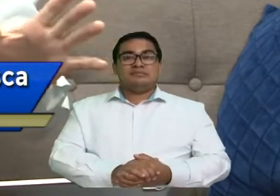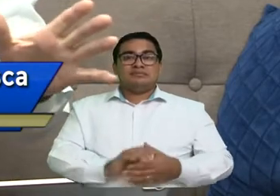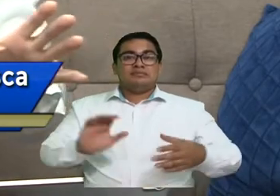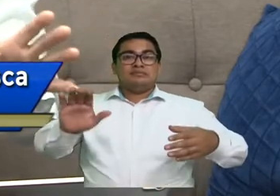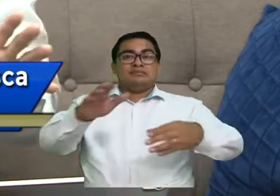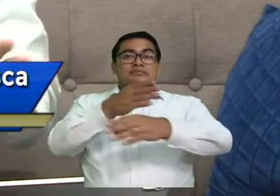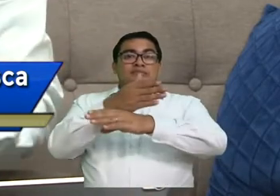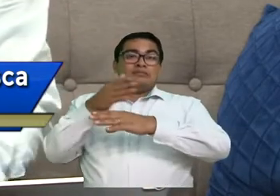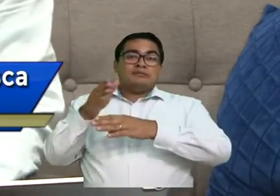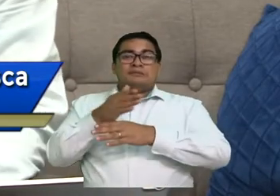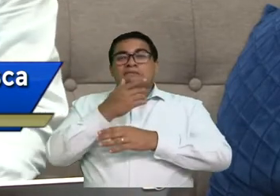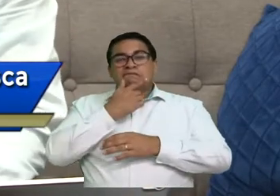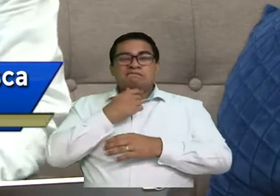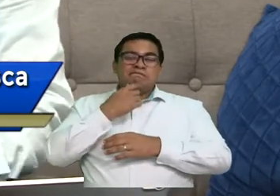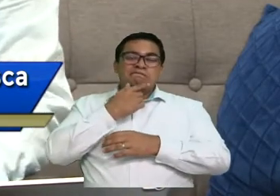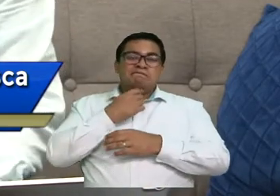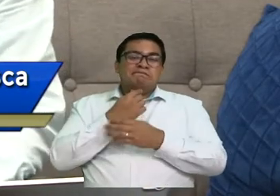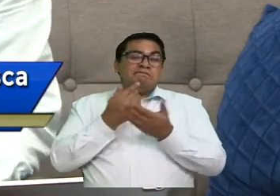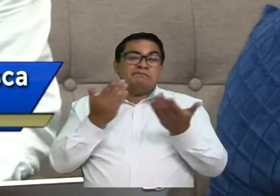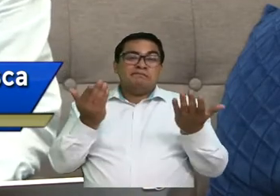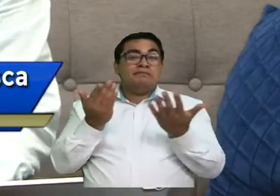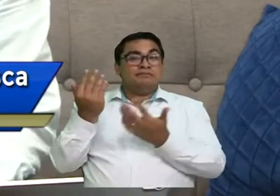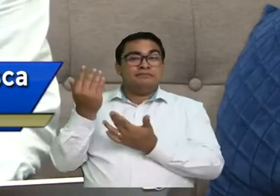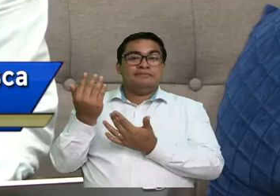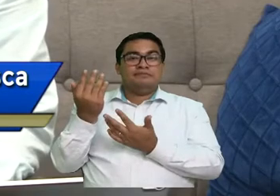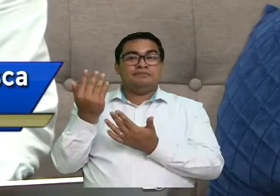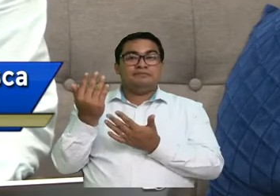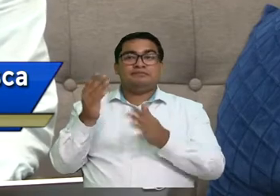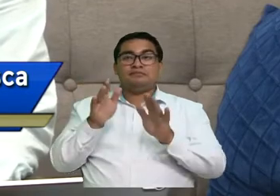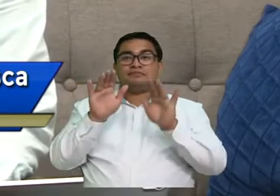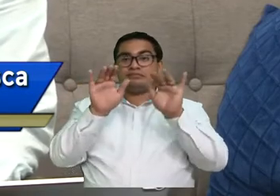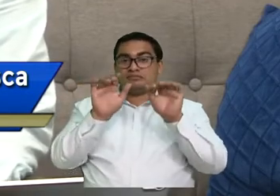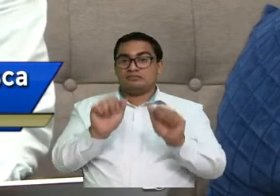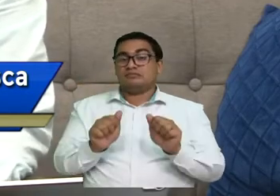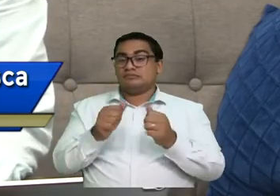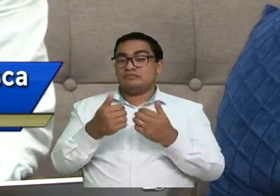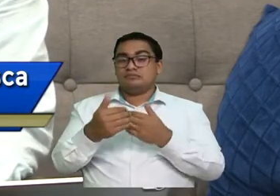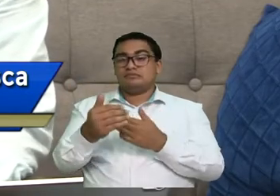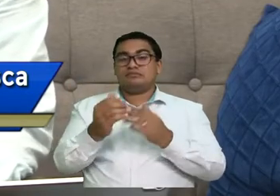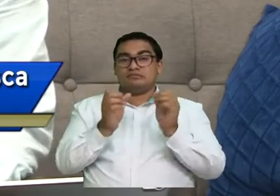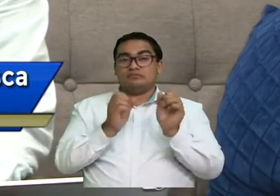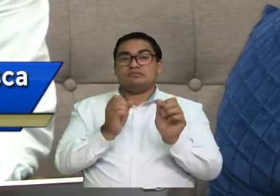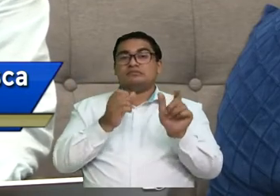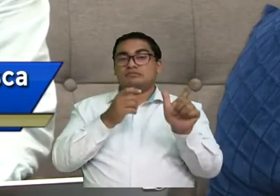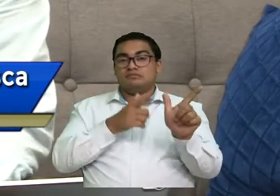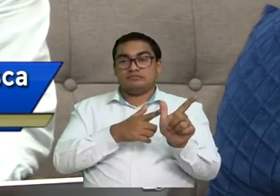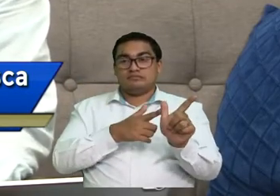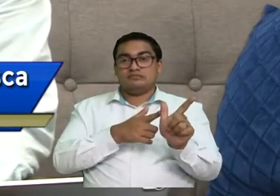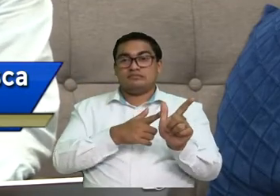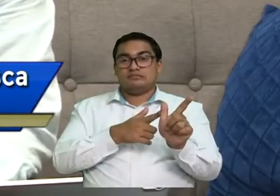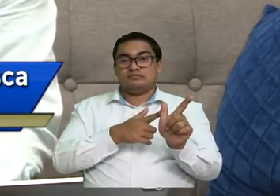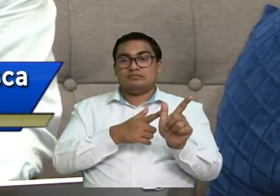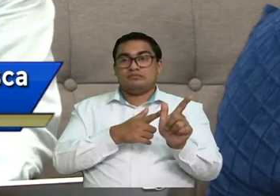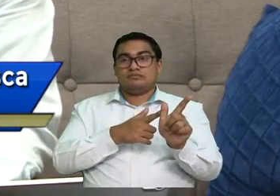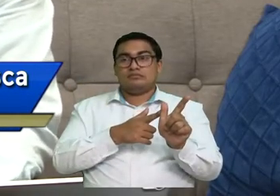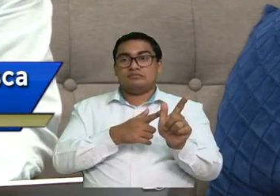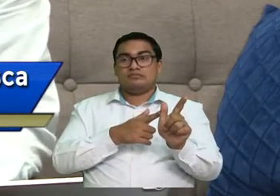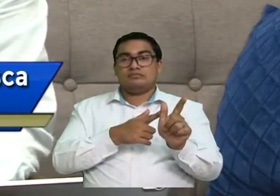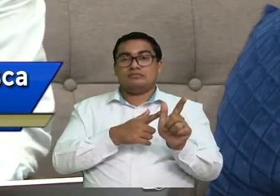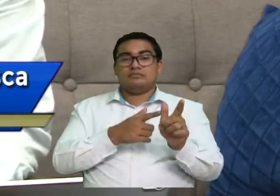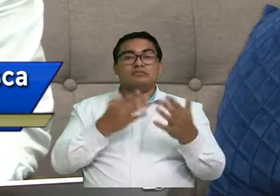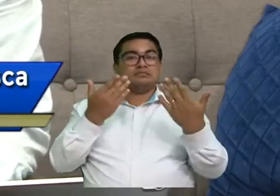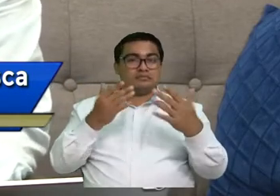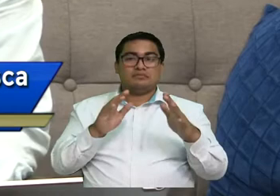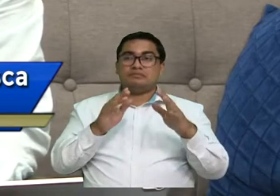uno está ahí. Esperamos ya para octubre nosotros iniciar las